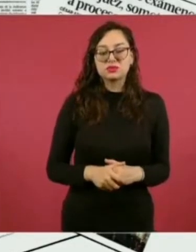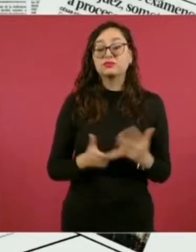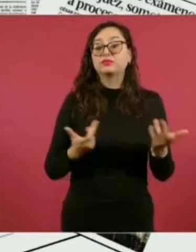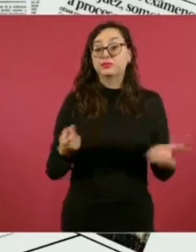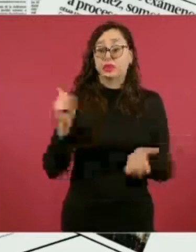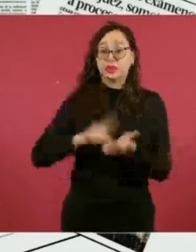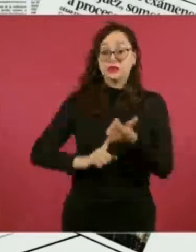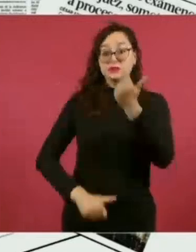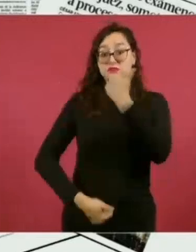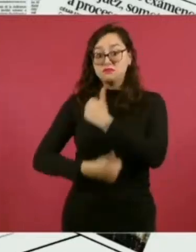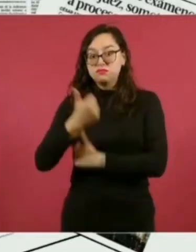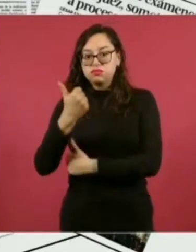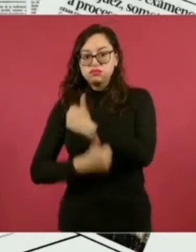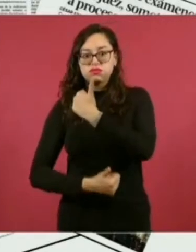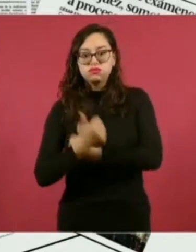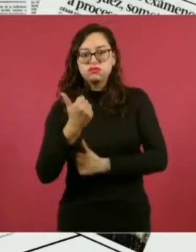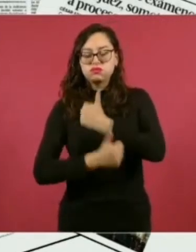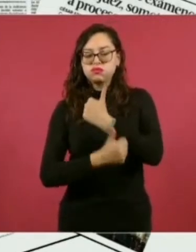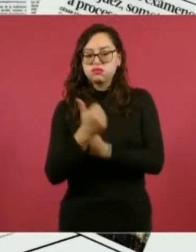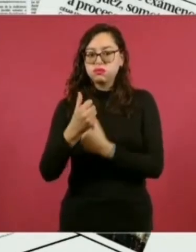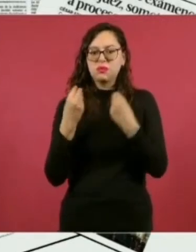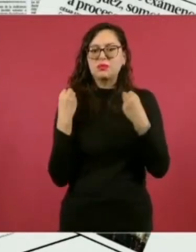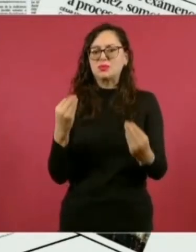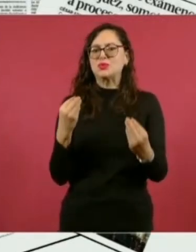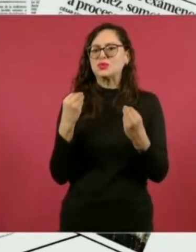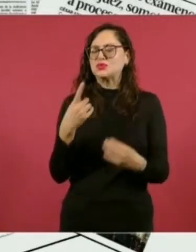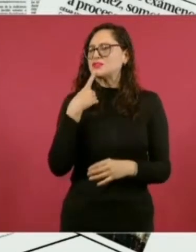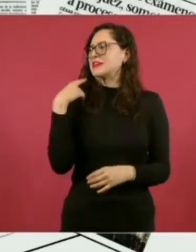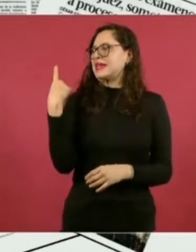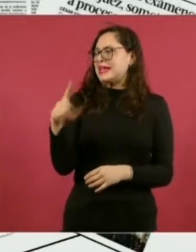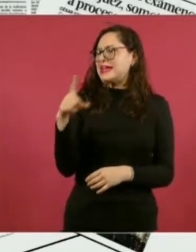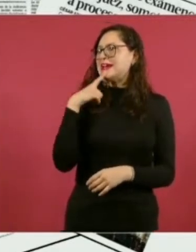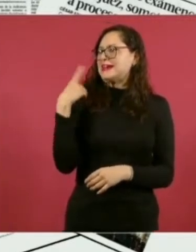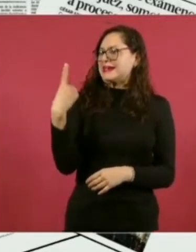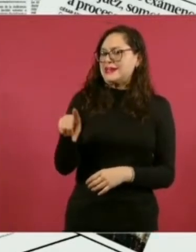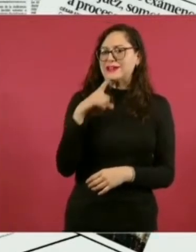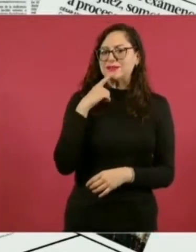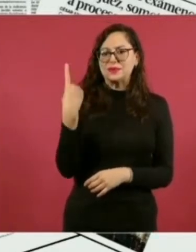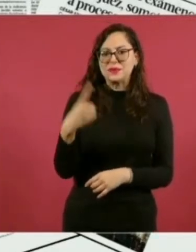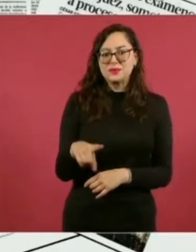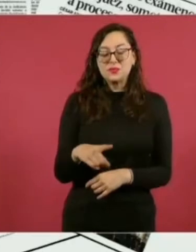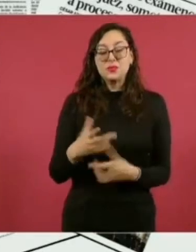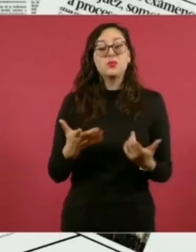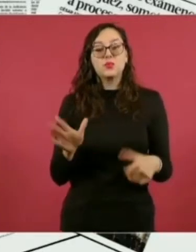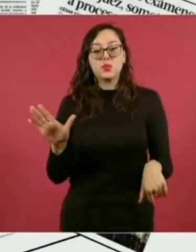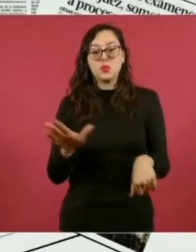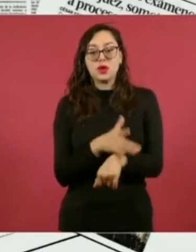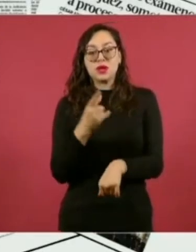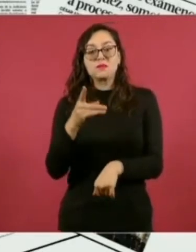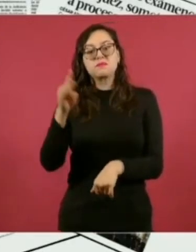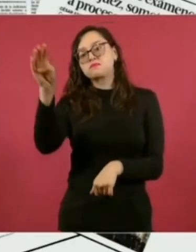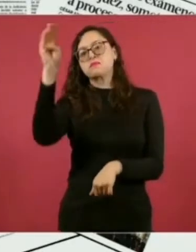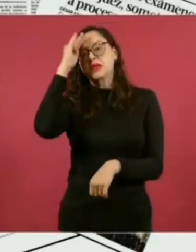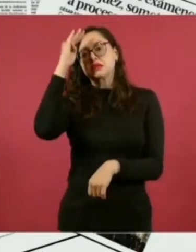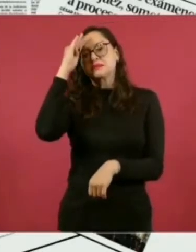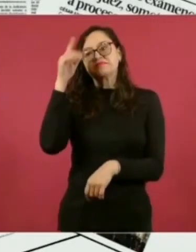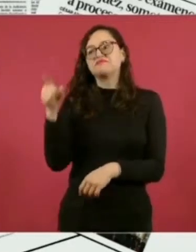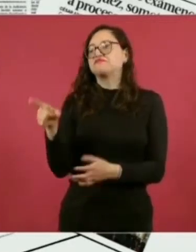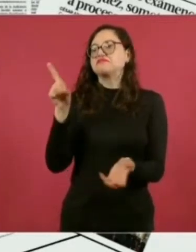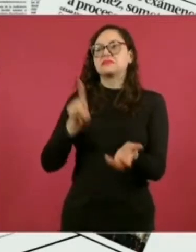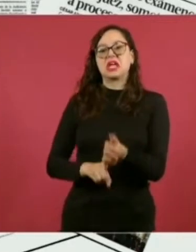impugnaciones son elevadísimas de aquellos que no quedan en los exámenes. ¿Por qué? Porque consideran que hay un alto